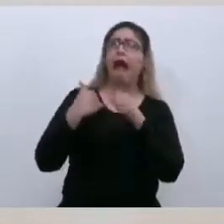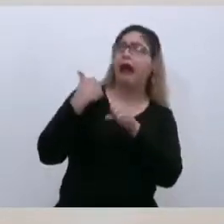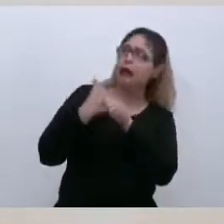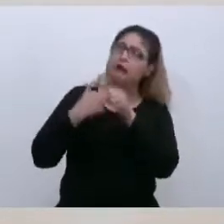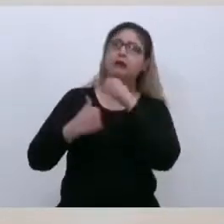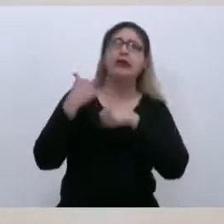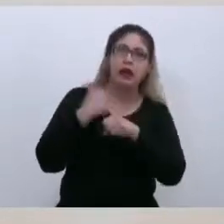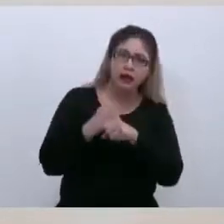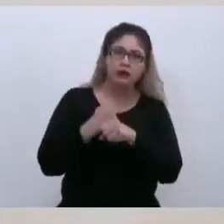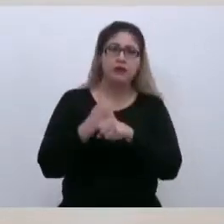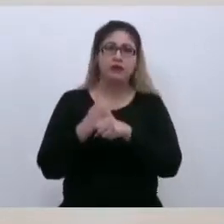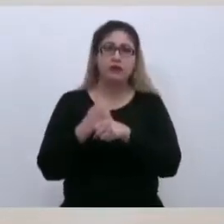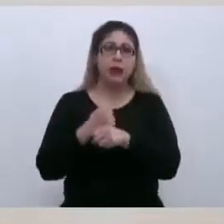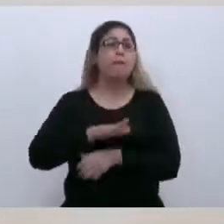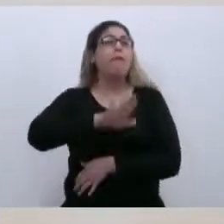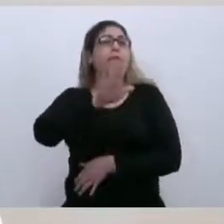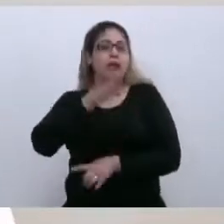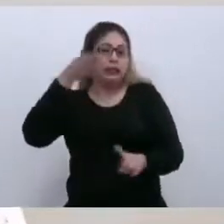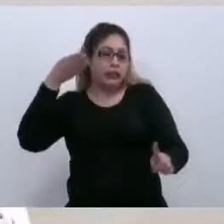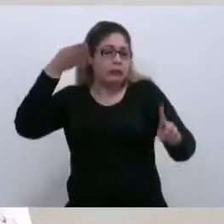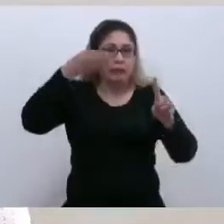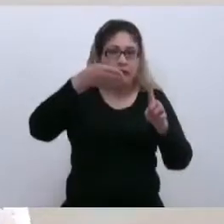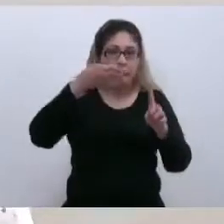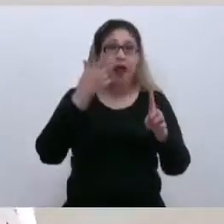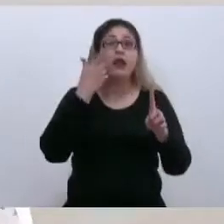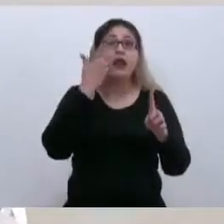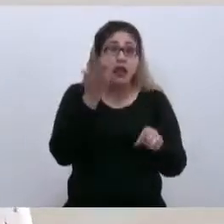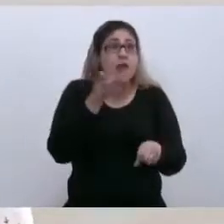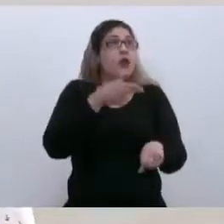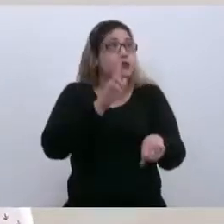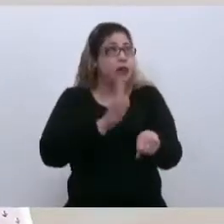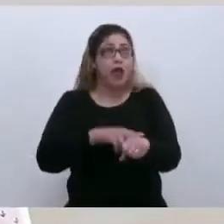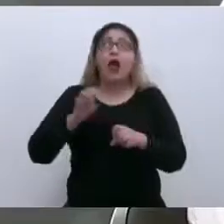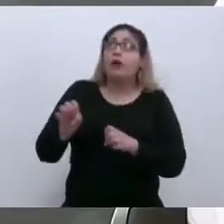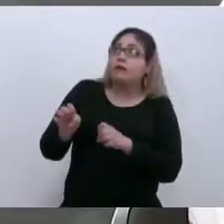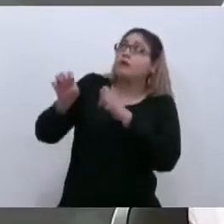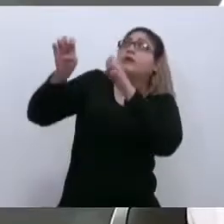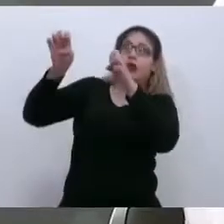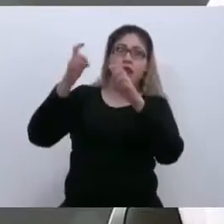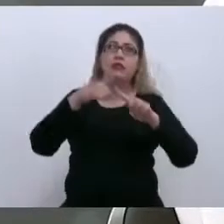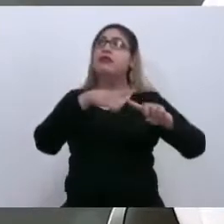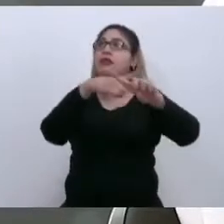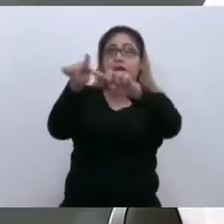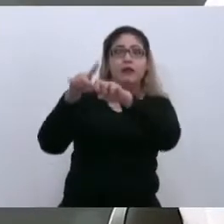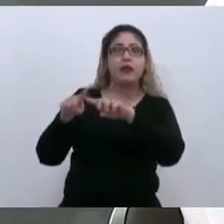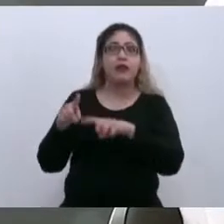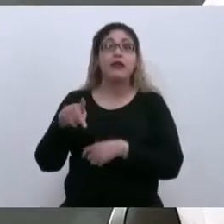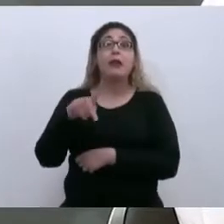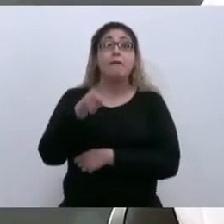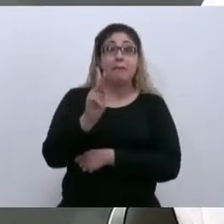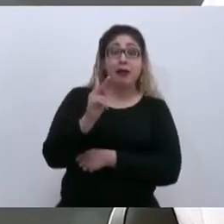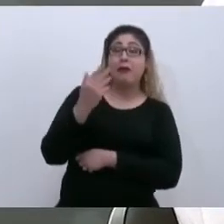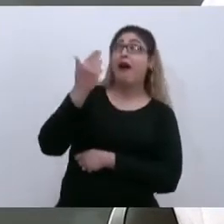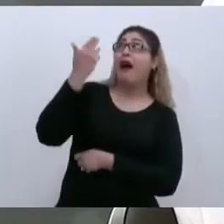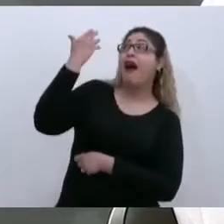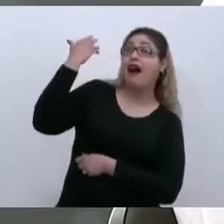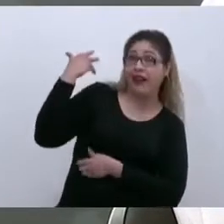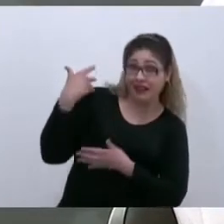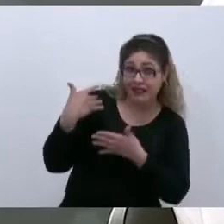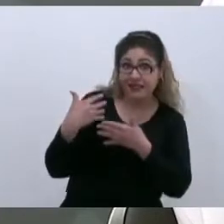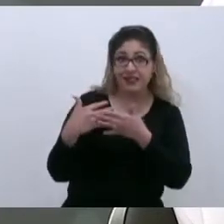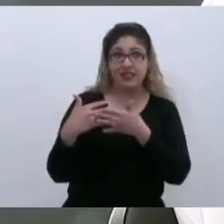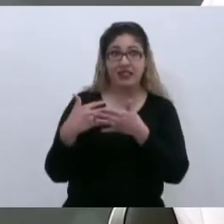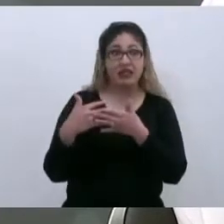laguneros de Durango, porque lo que había cuando yo llegué al gobierno era literalmente